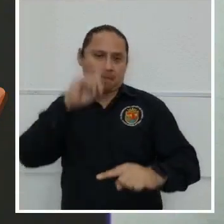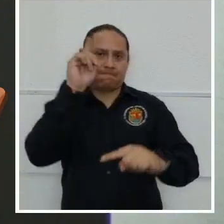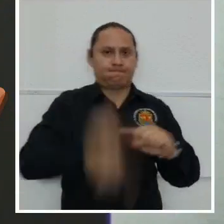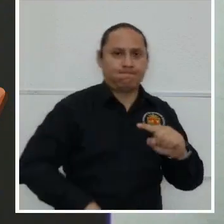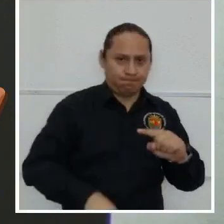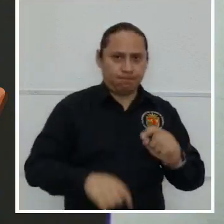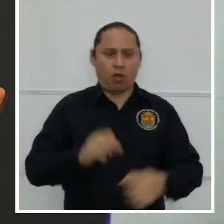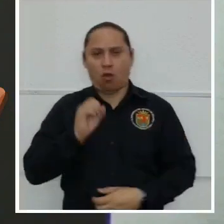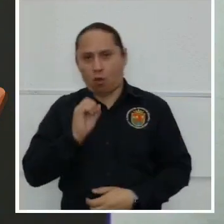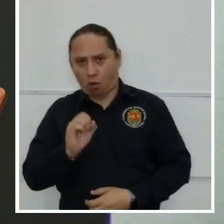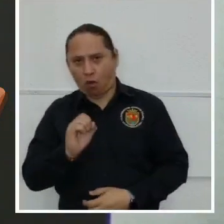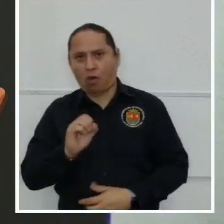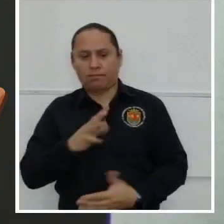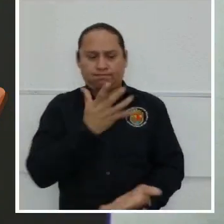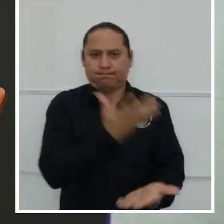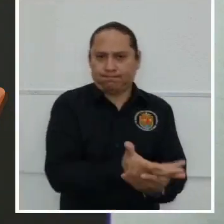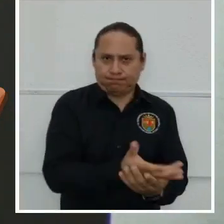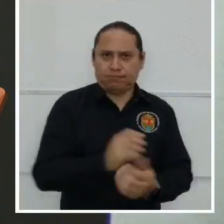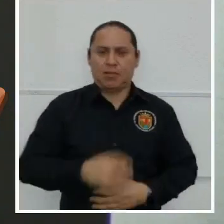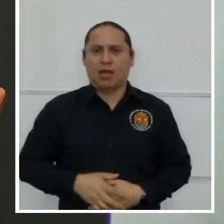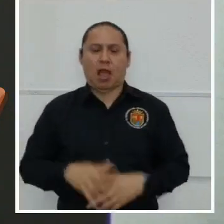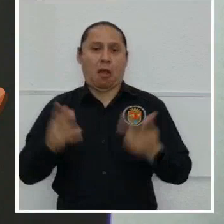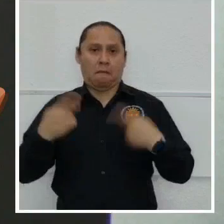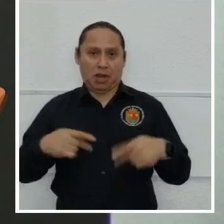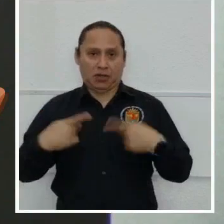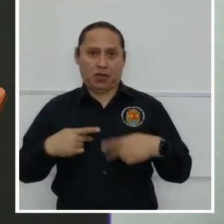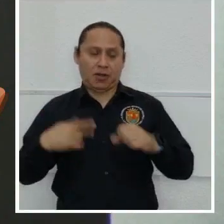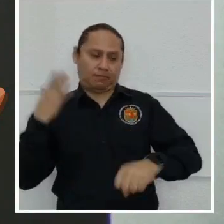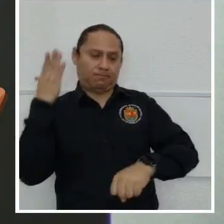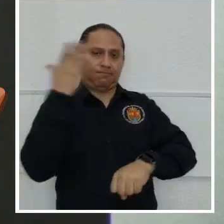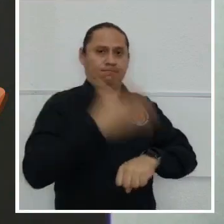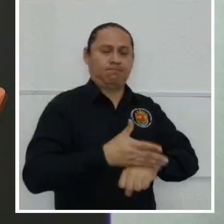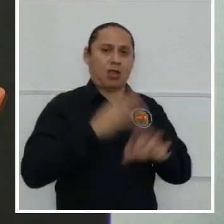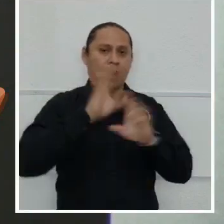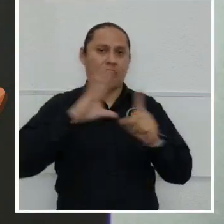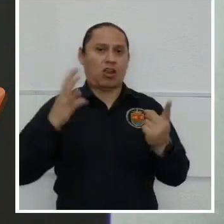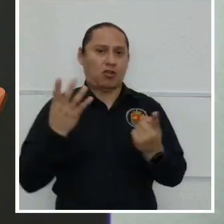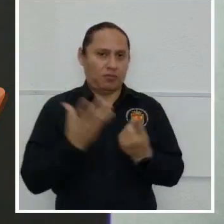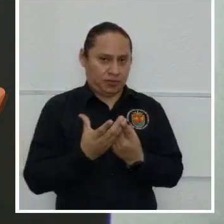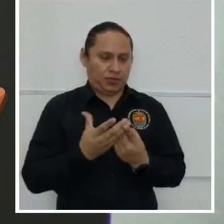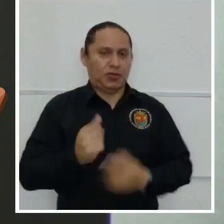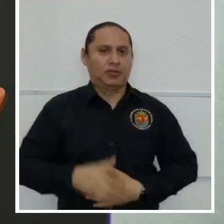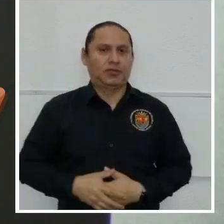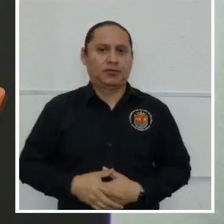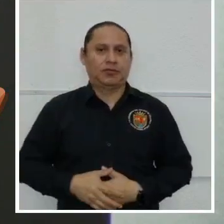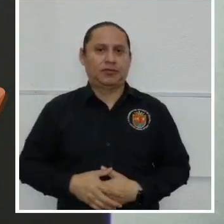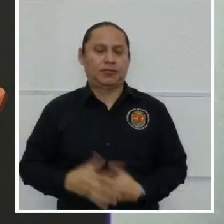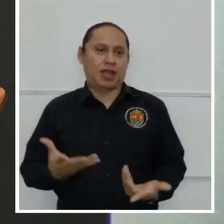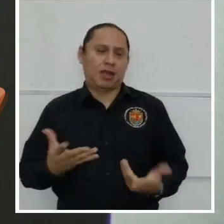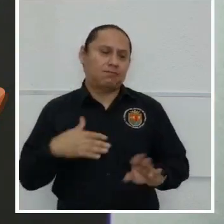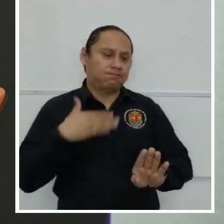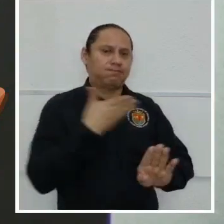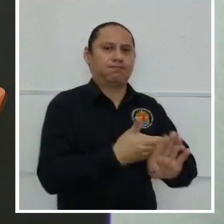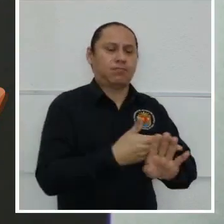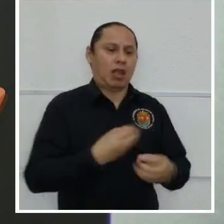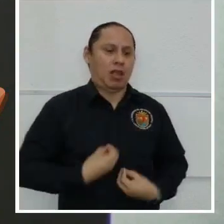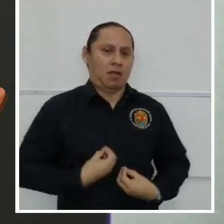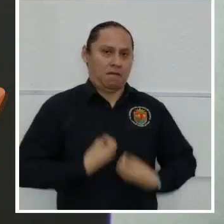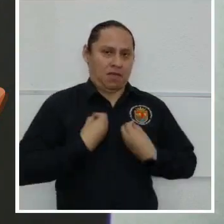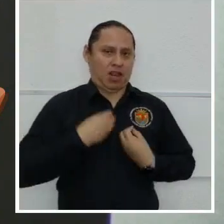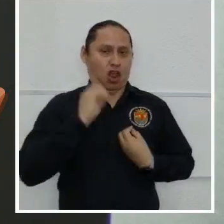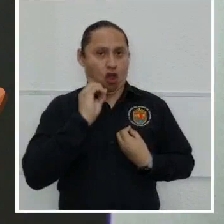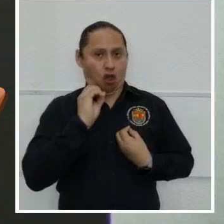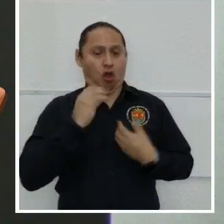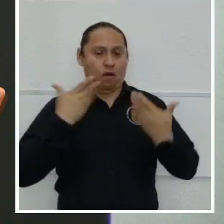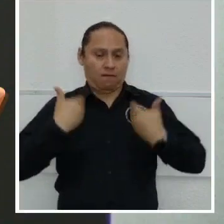de derechos para las personas que tengan sentencia firme por la comisión intencional de delitos contra la vida y la